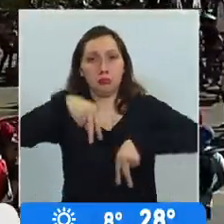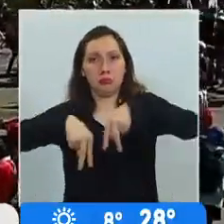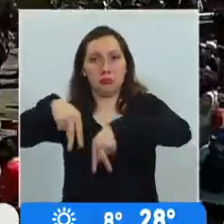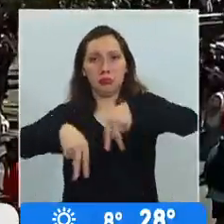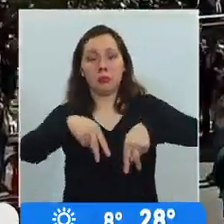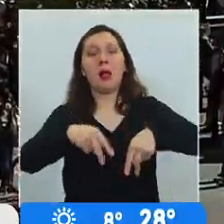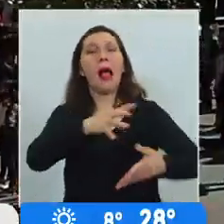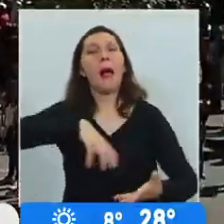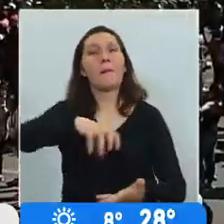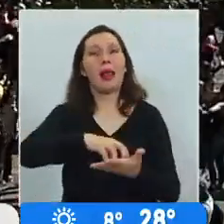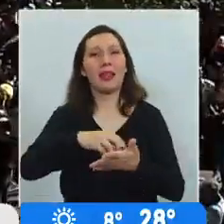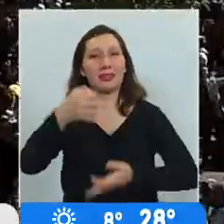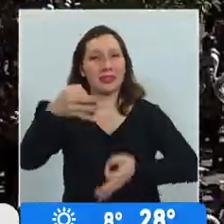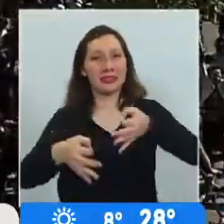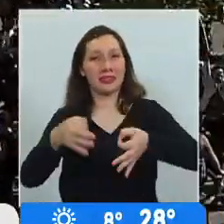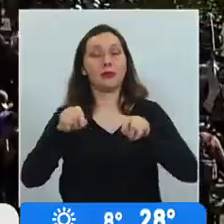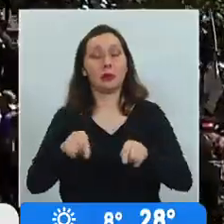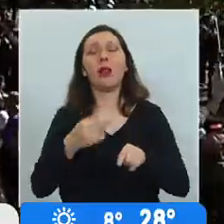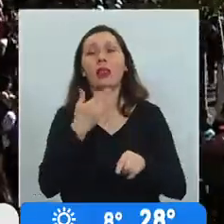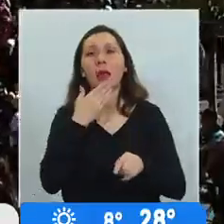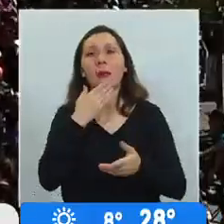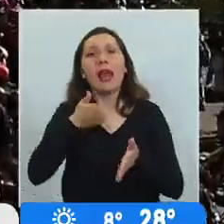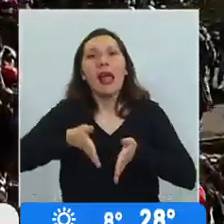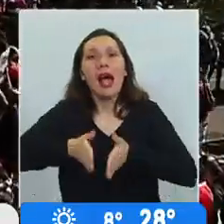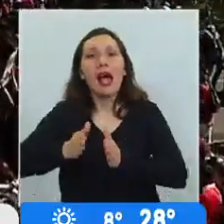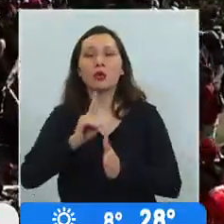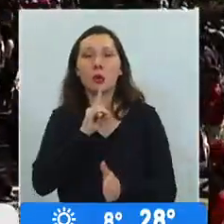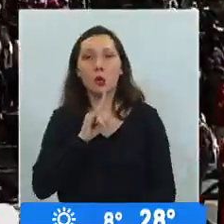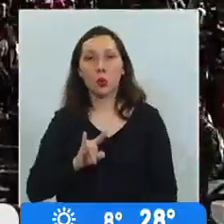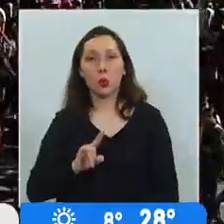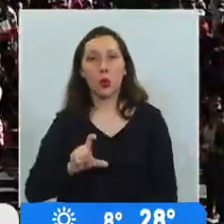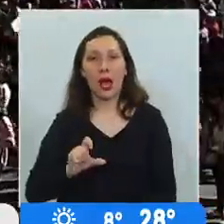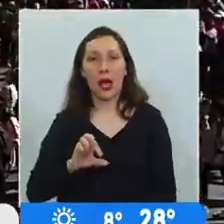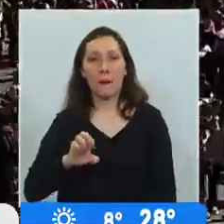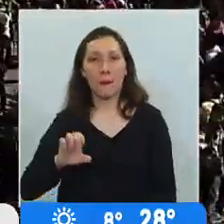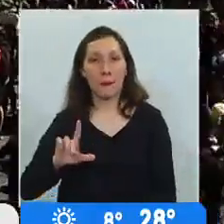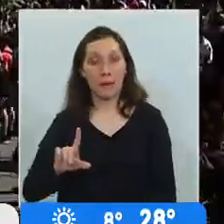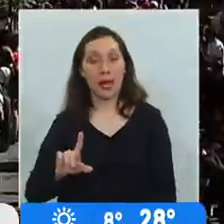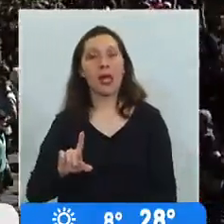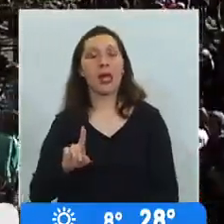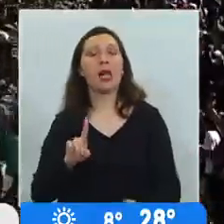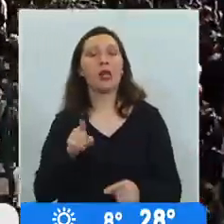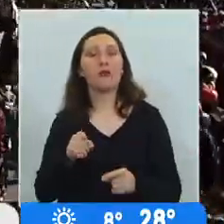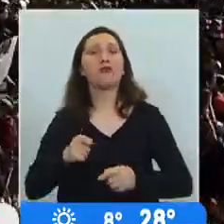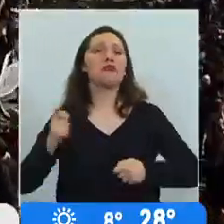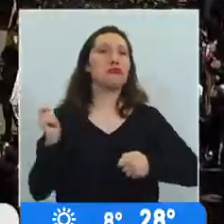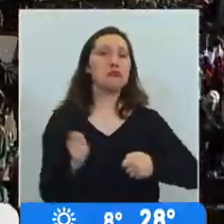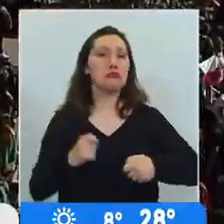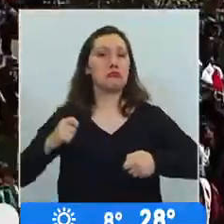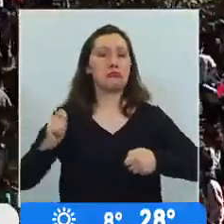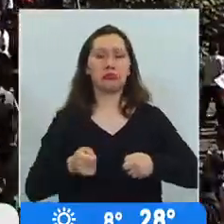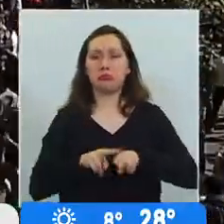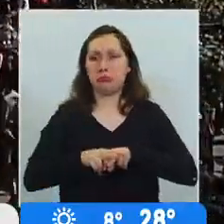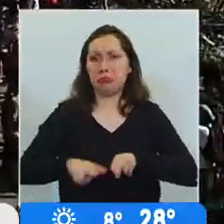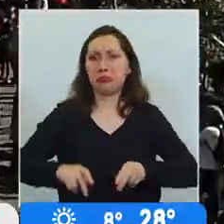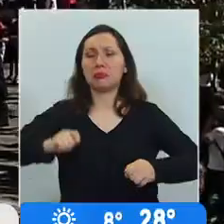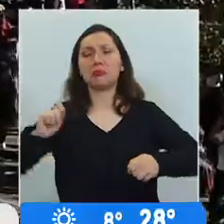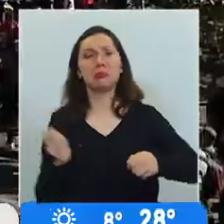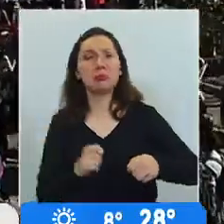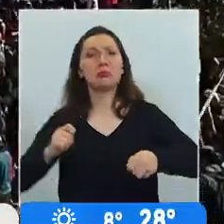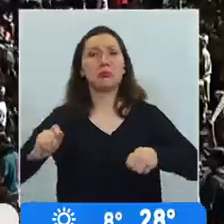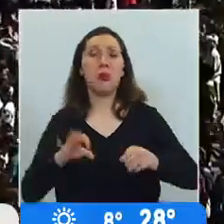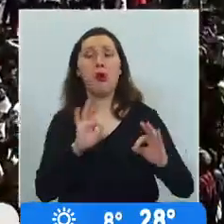Plaza de Tribunales, también calle Tucapel, en paz, tocando sus cacerolas o